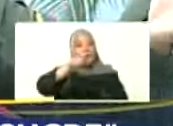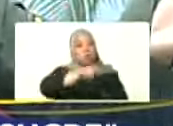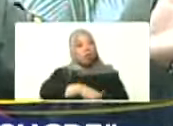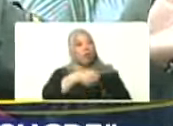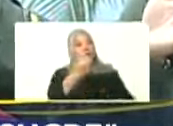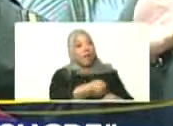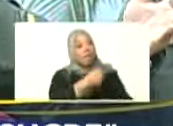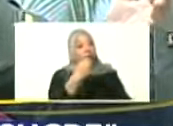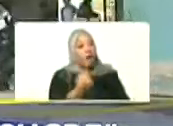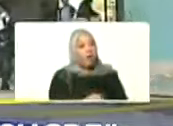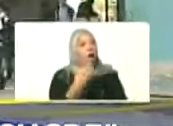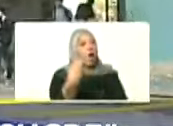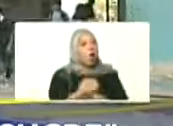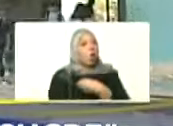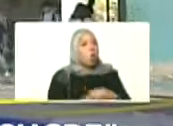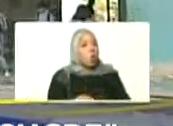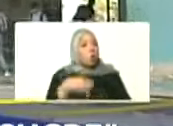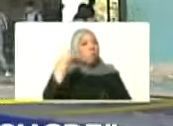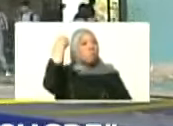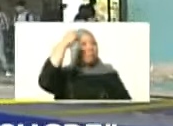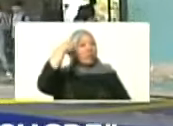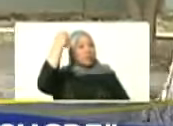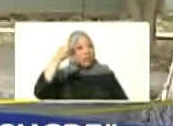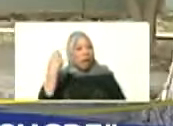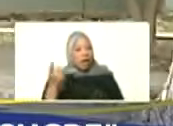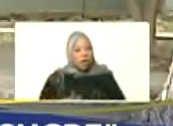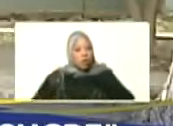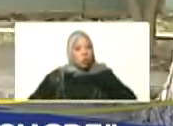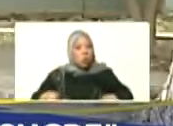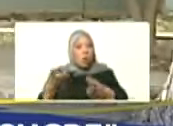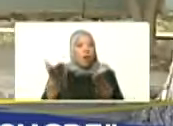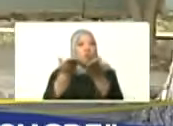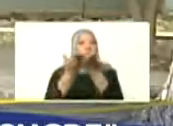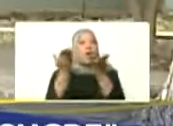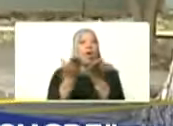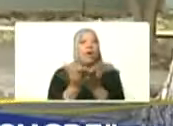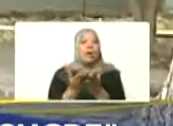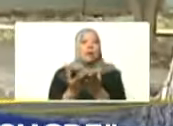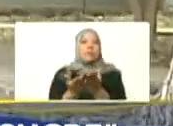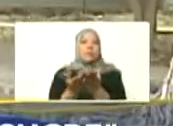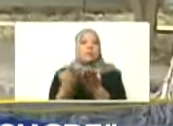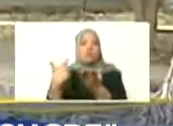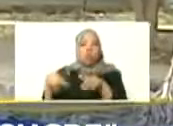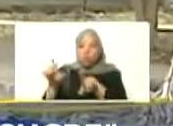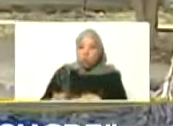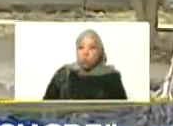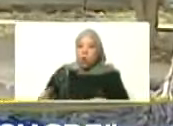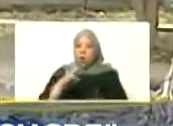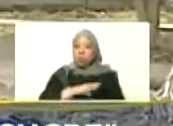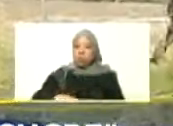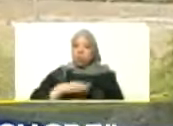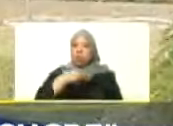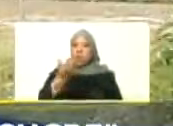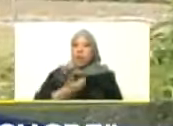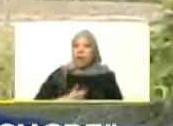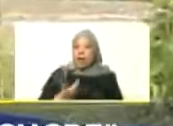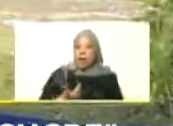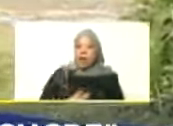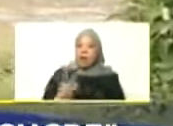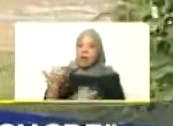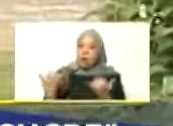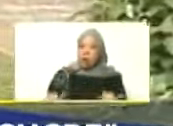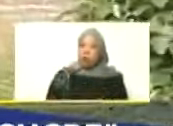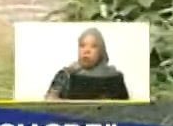estos espacios. No se trata de pasar una institución por aquí, un ministerio, una alcaldesa en este caso,